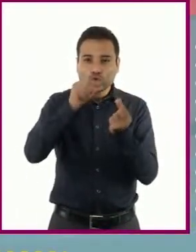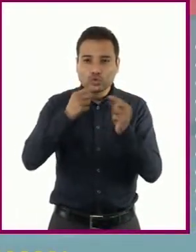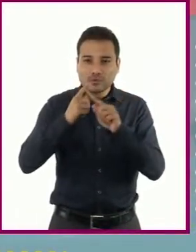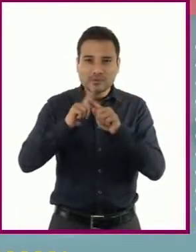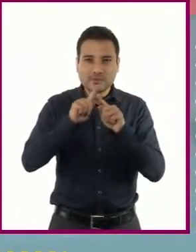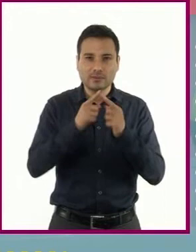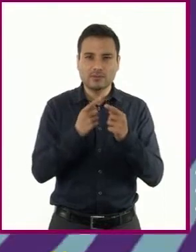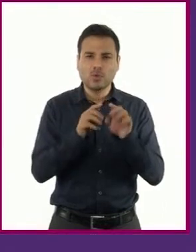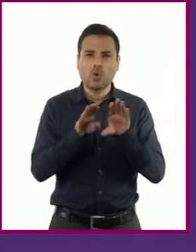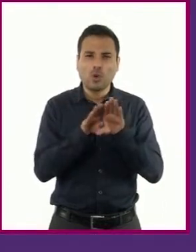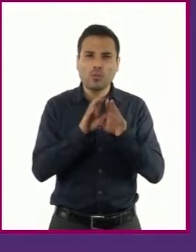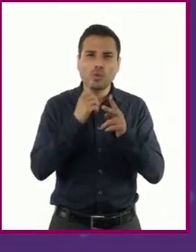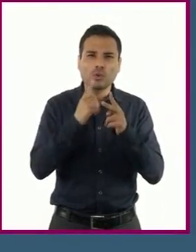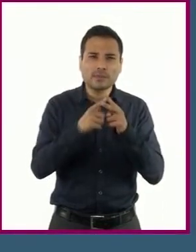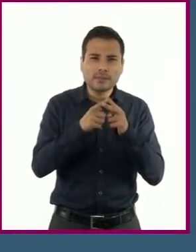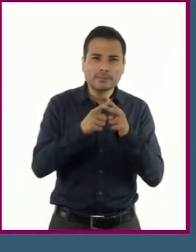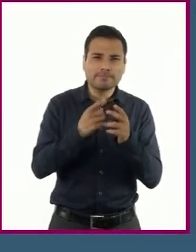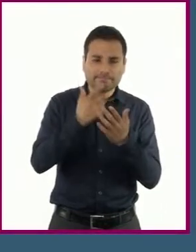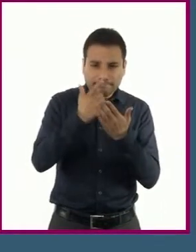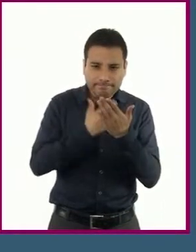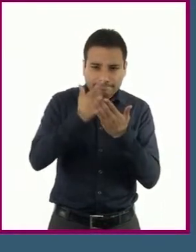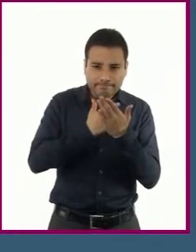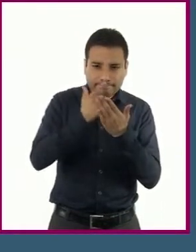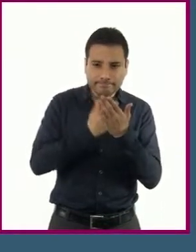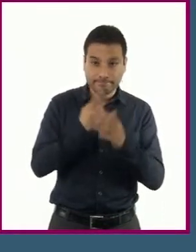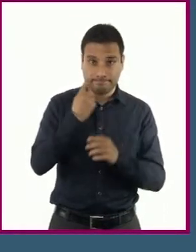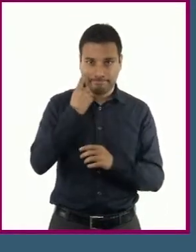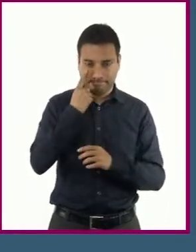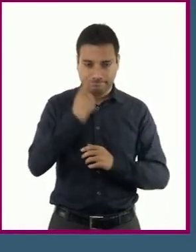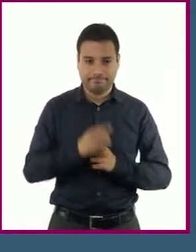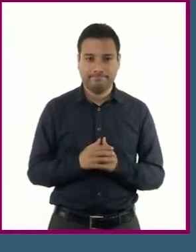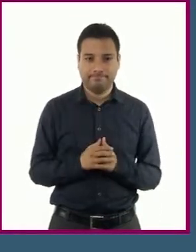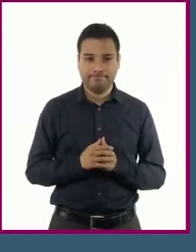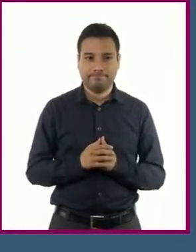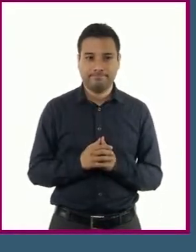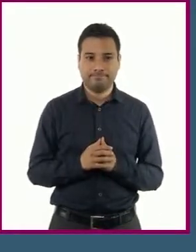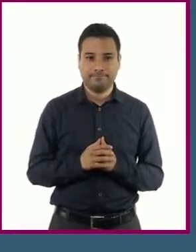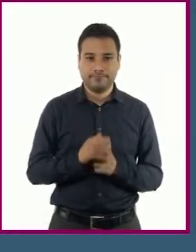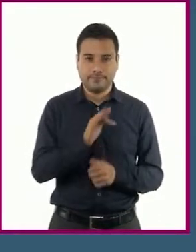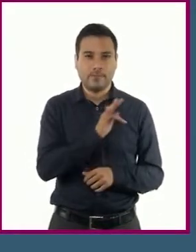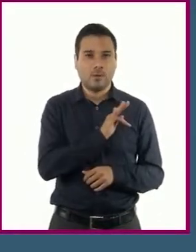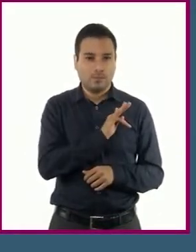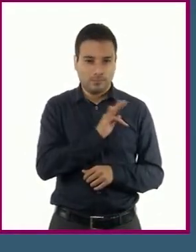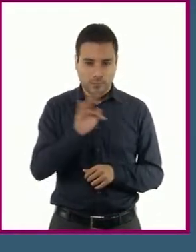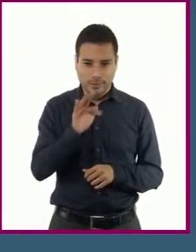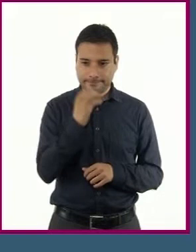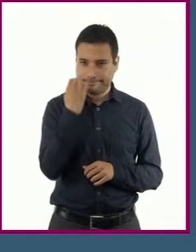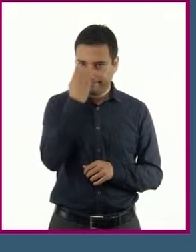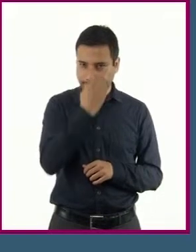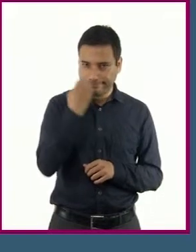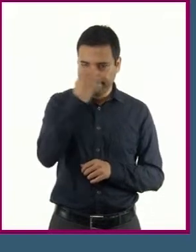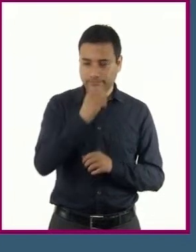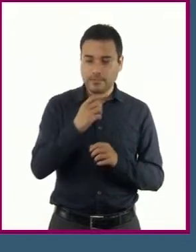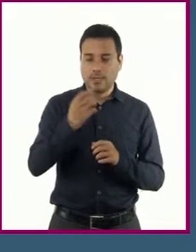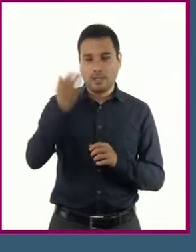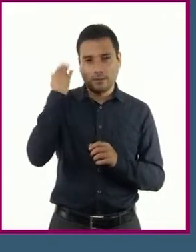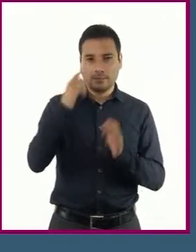¿Cómo podemos contarlas? Con base en observaciones cuantitativas entre 1803